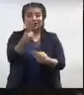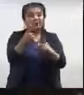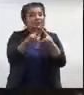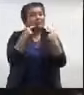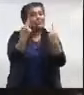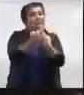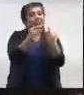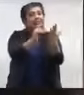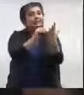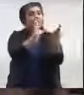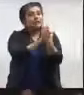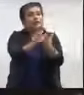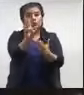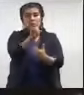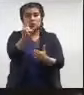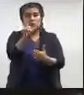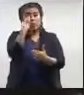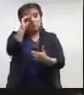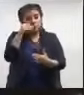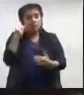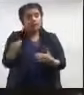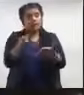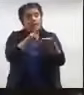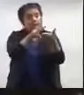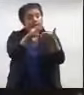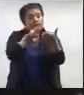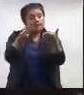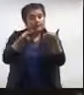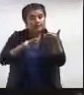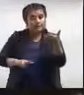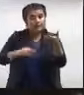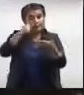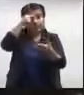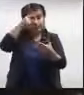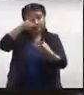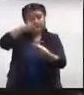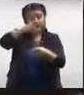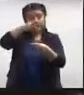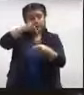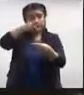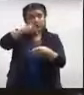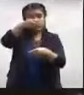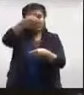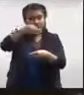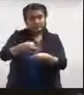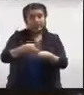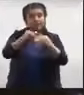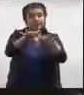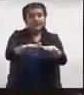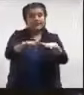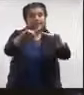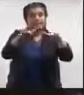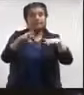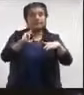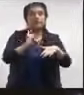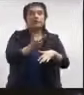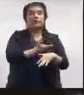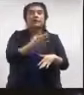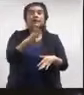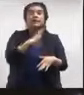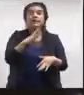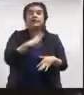interpelación. Porque si leemos el diario de sesiones que hizo